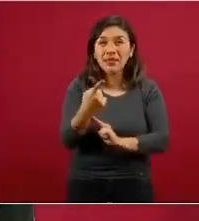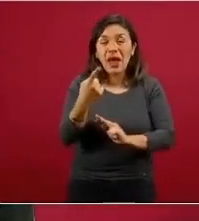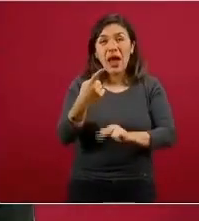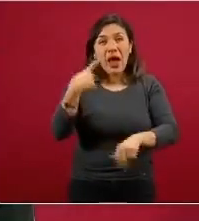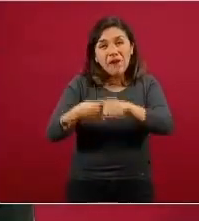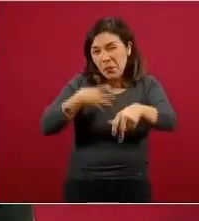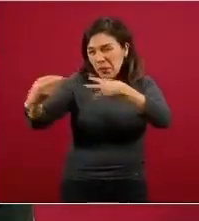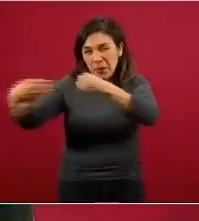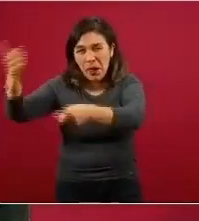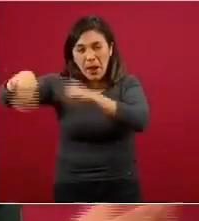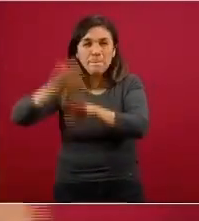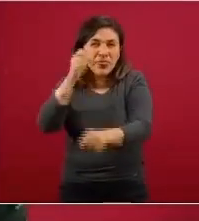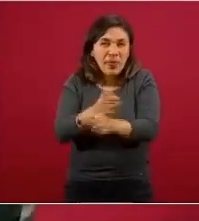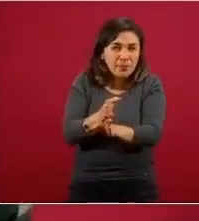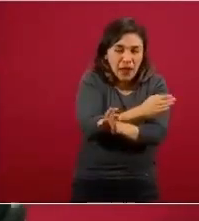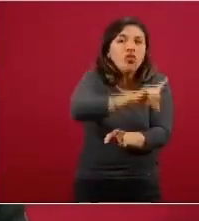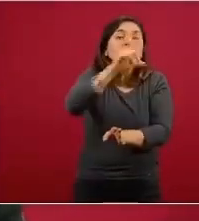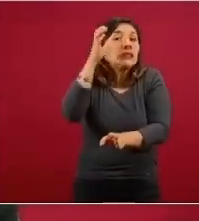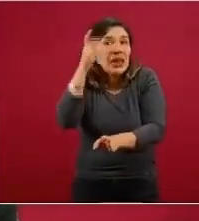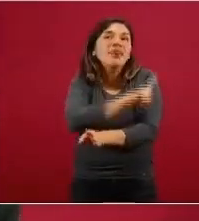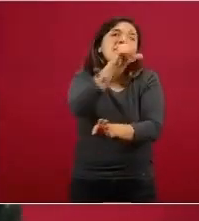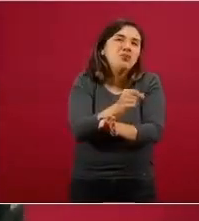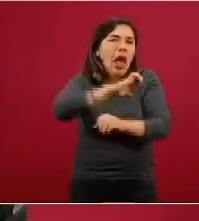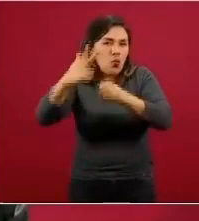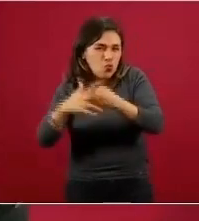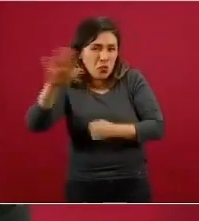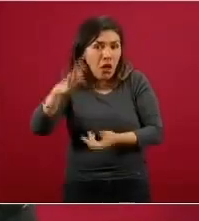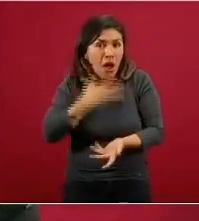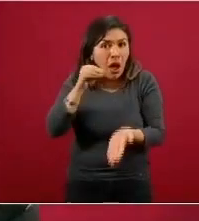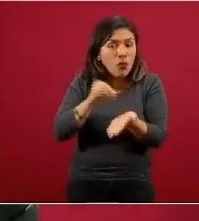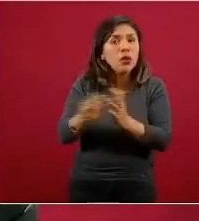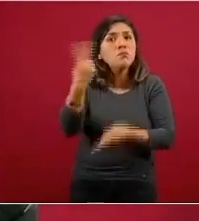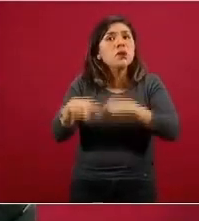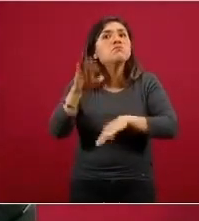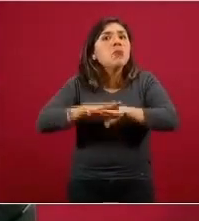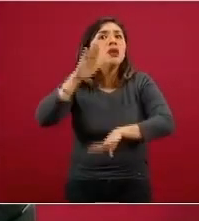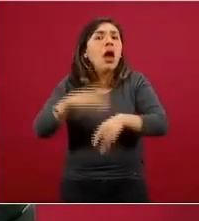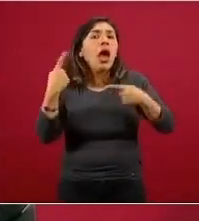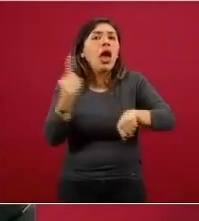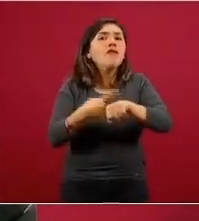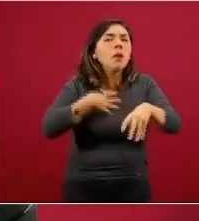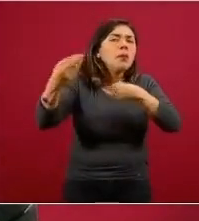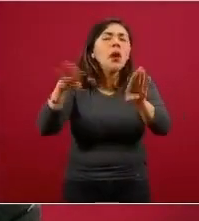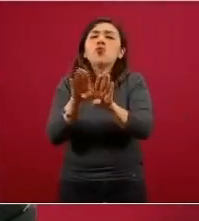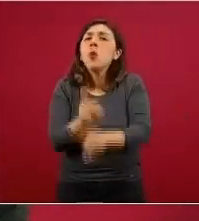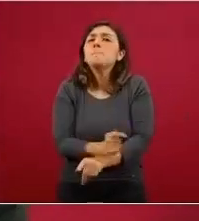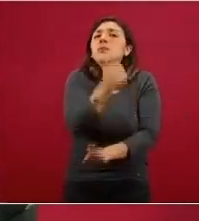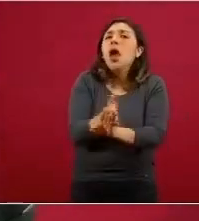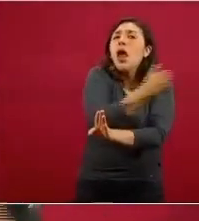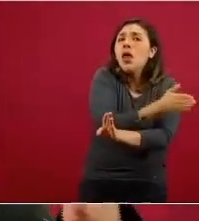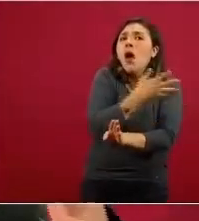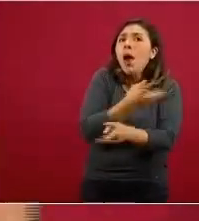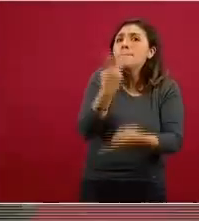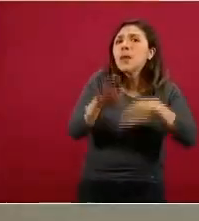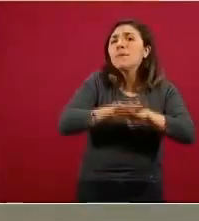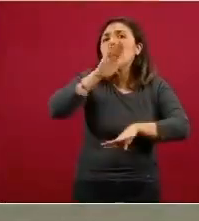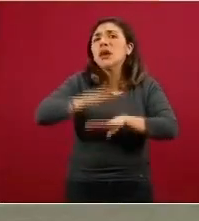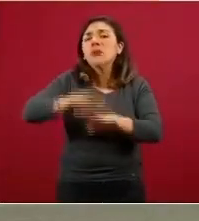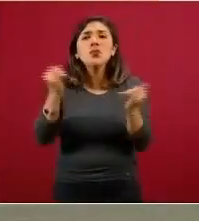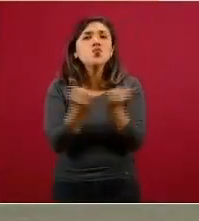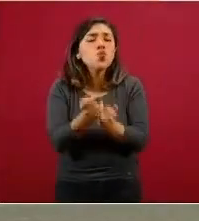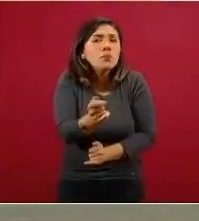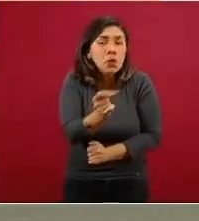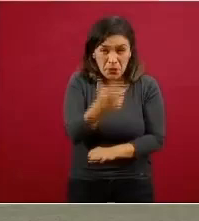con la epidemia de manera más temprana, después de China, tienen ahora rebrotes de proporciones semejantes al inicio de la epidemia. Su primer ciclo